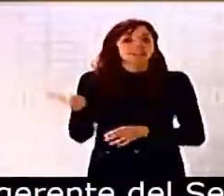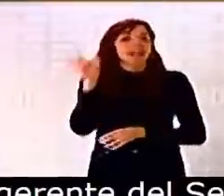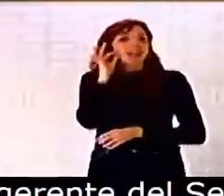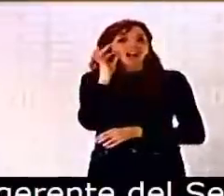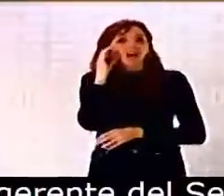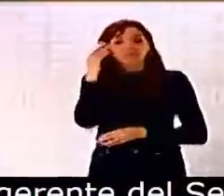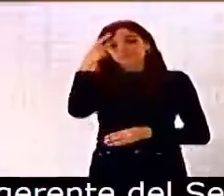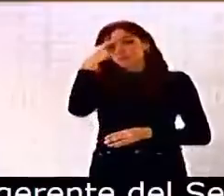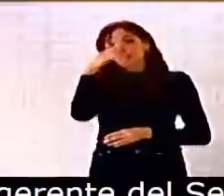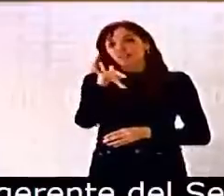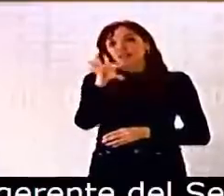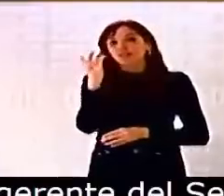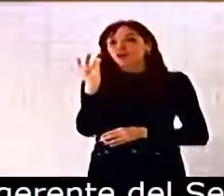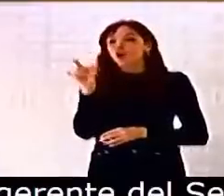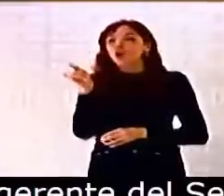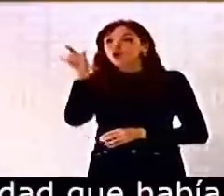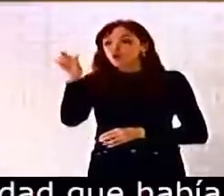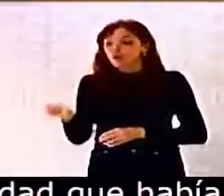decidió